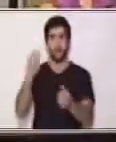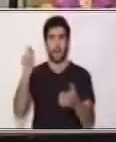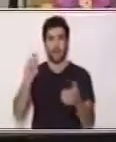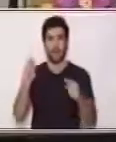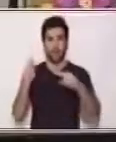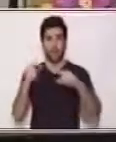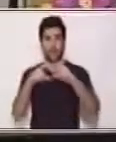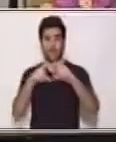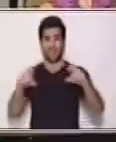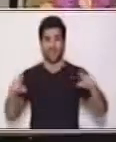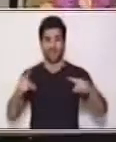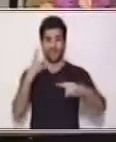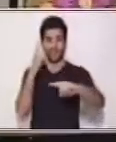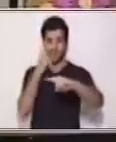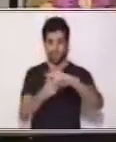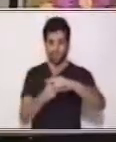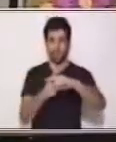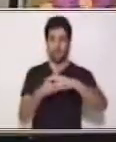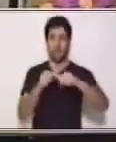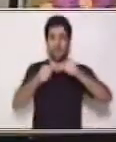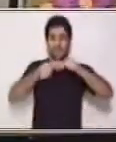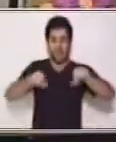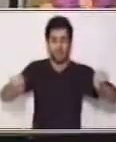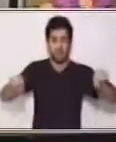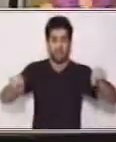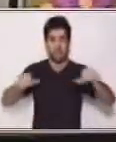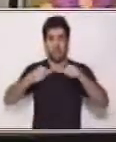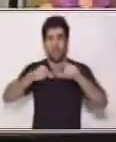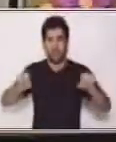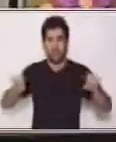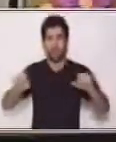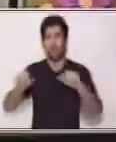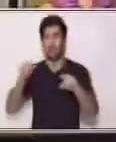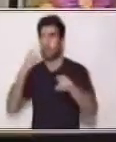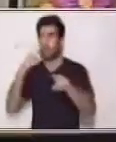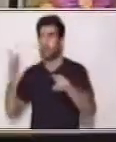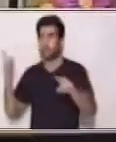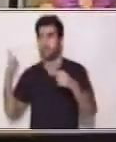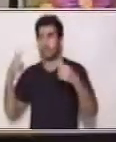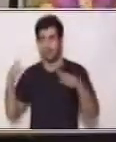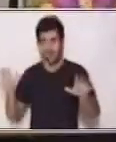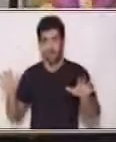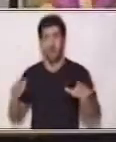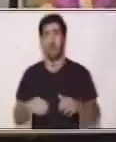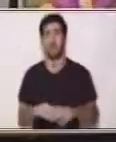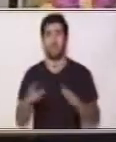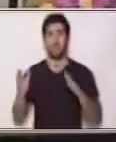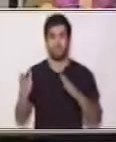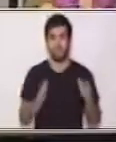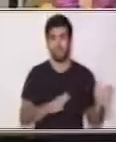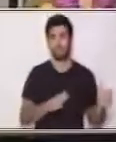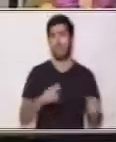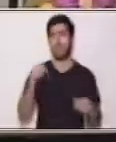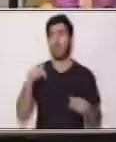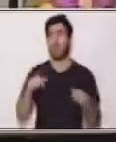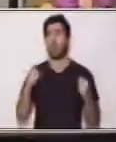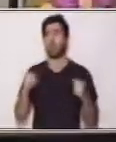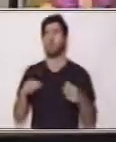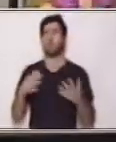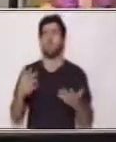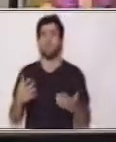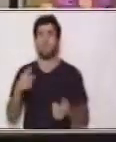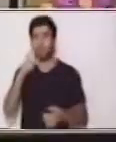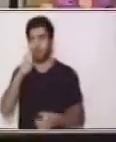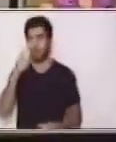deben de colocarlo al centro, ¿sí? Al centro. Cuando ya tengas el marcador con la regla, vas a colocarlo acá, a